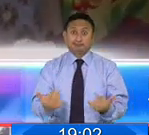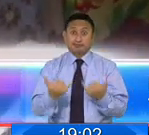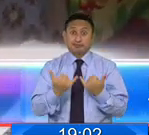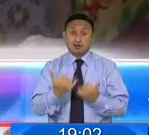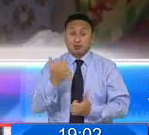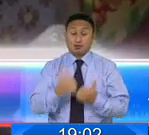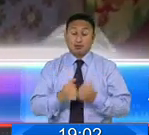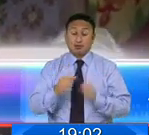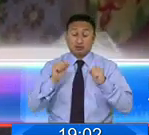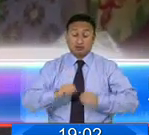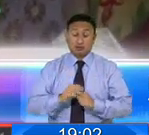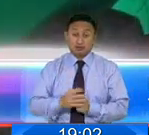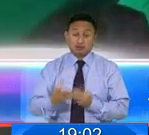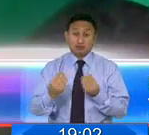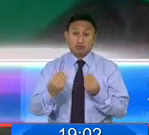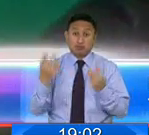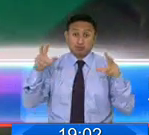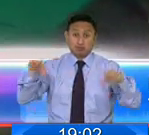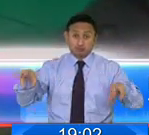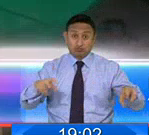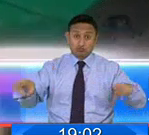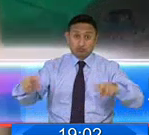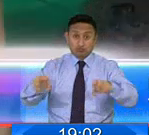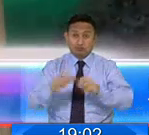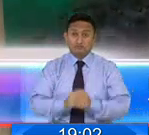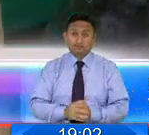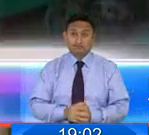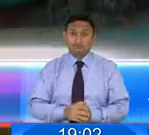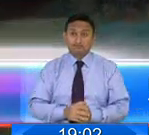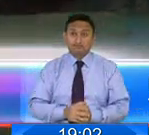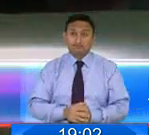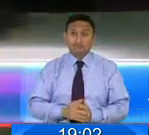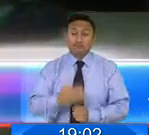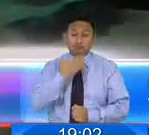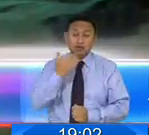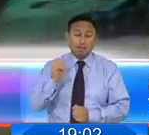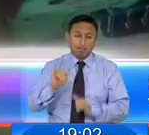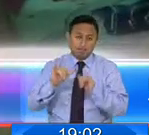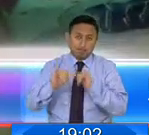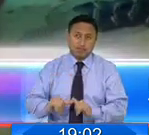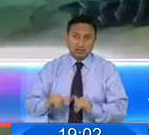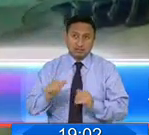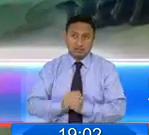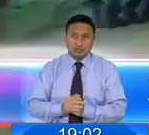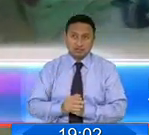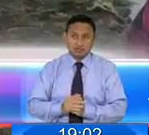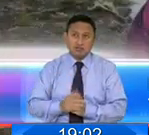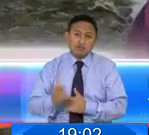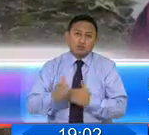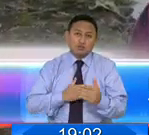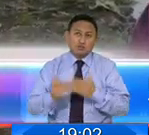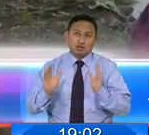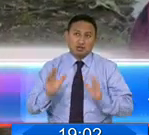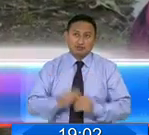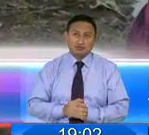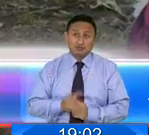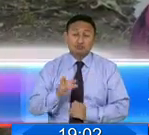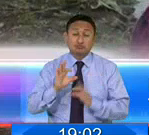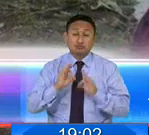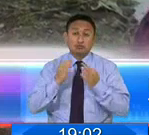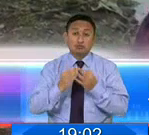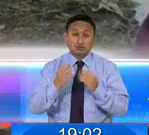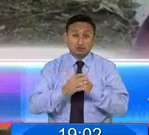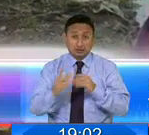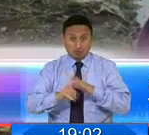las culebras como suben. A pesar de las circunstancias, prefieren quedarse ahí casi a la intemperie. Pero las familias se